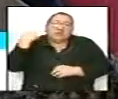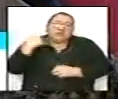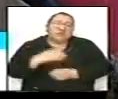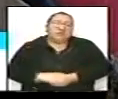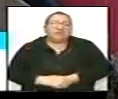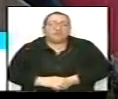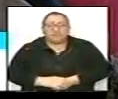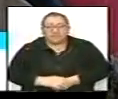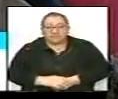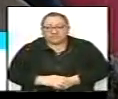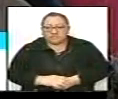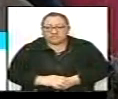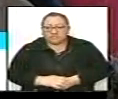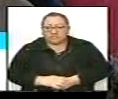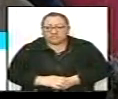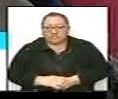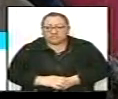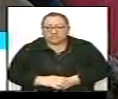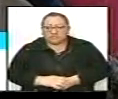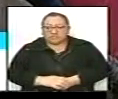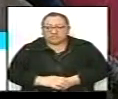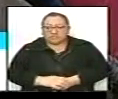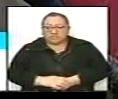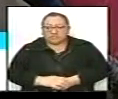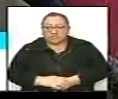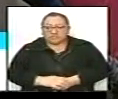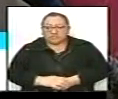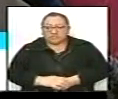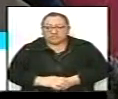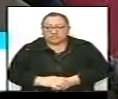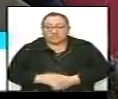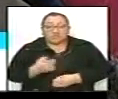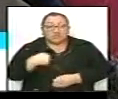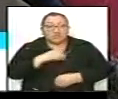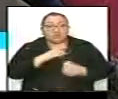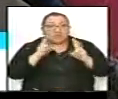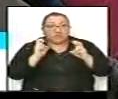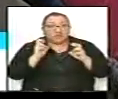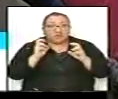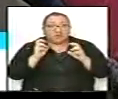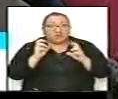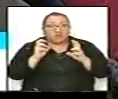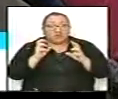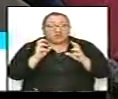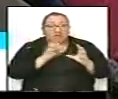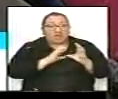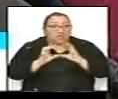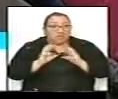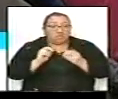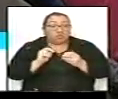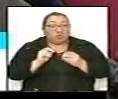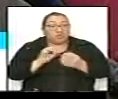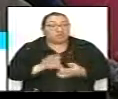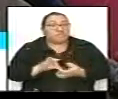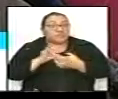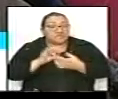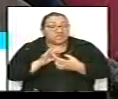que nos están llevando a debatir temas que son muy polémicos